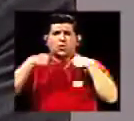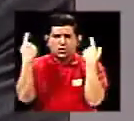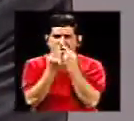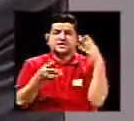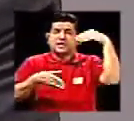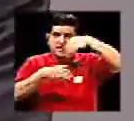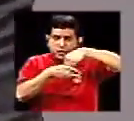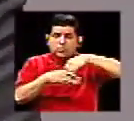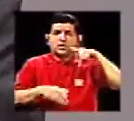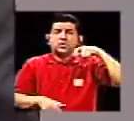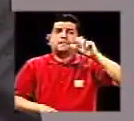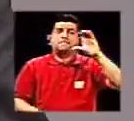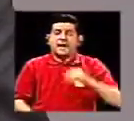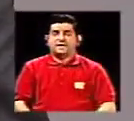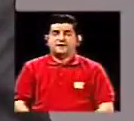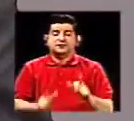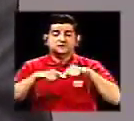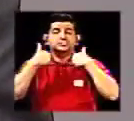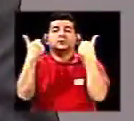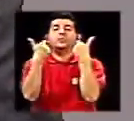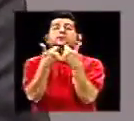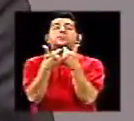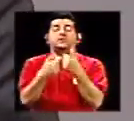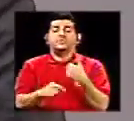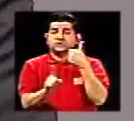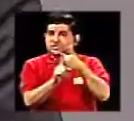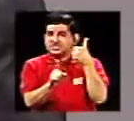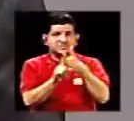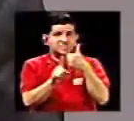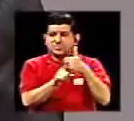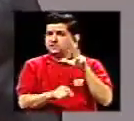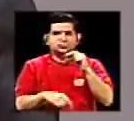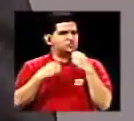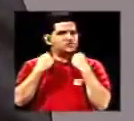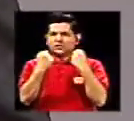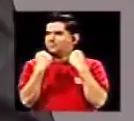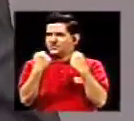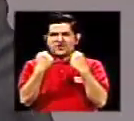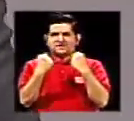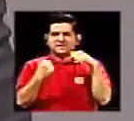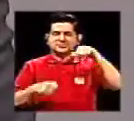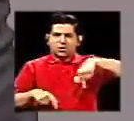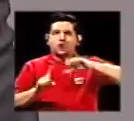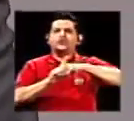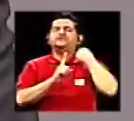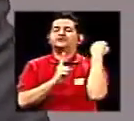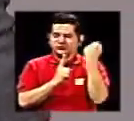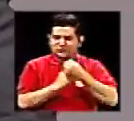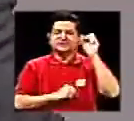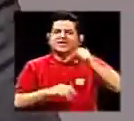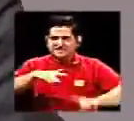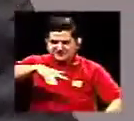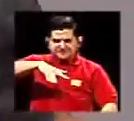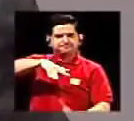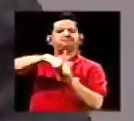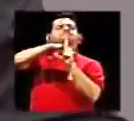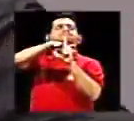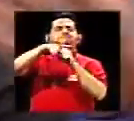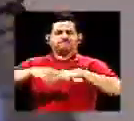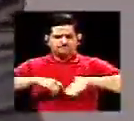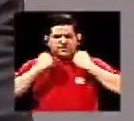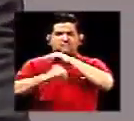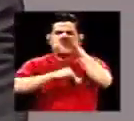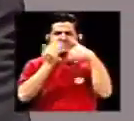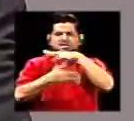incluyendo el mismo PAC, son fuerzas que en sí mismas no son tan fuertes como tal. Hoy es la sociedad civil que emerge con más fuerza en